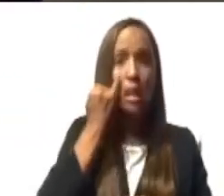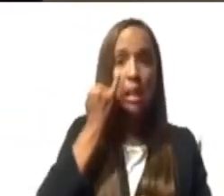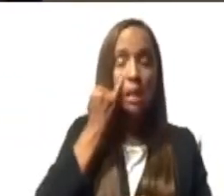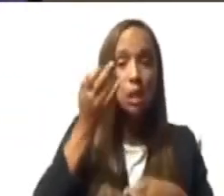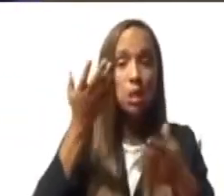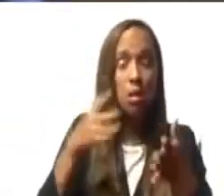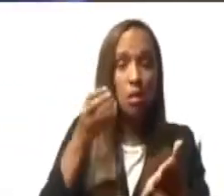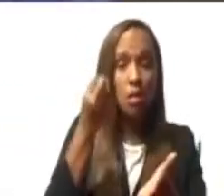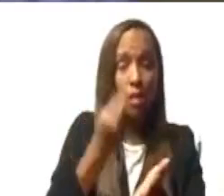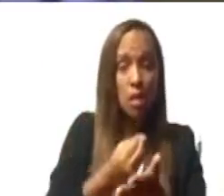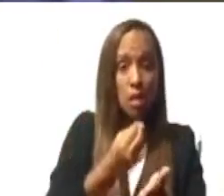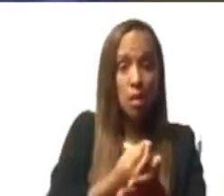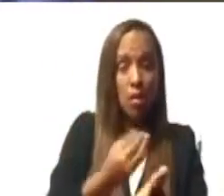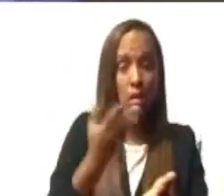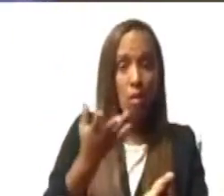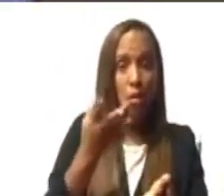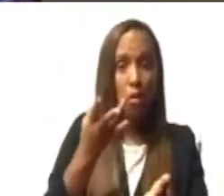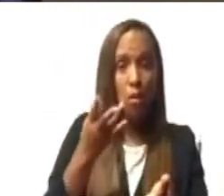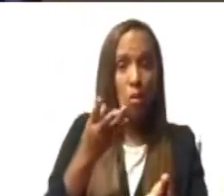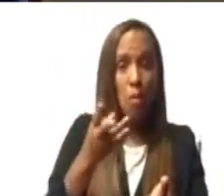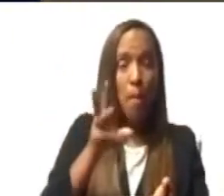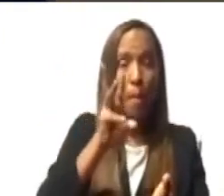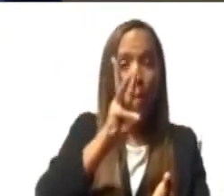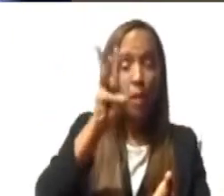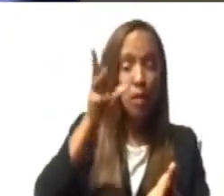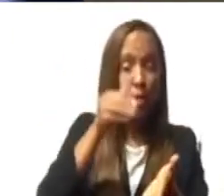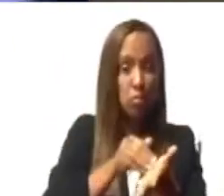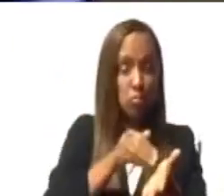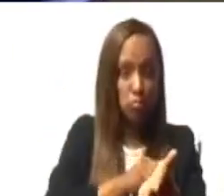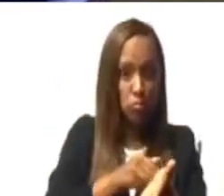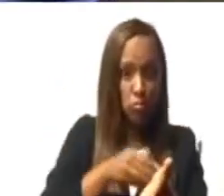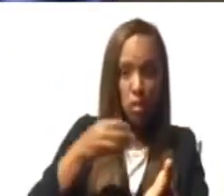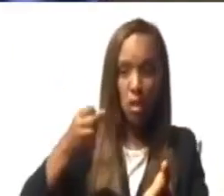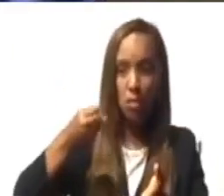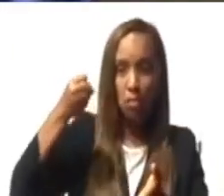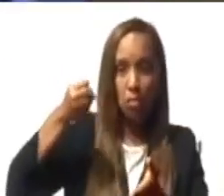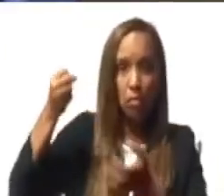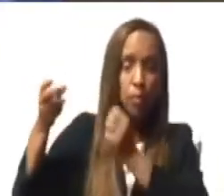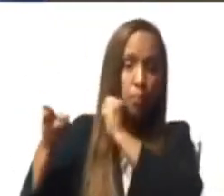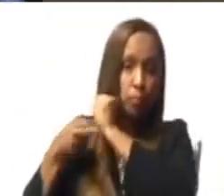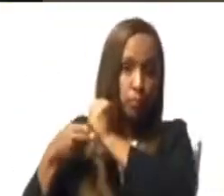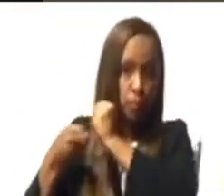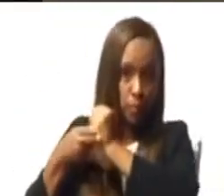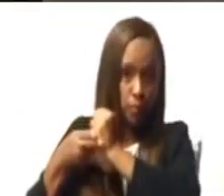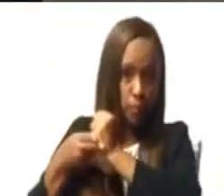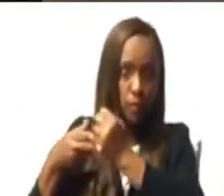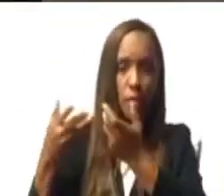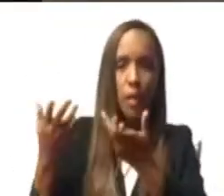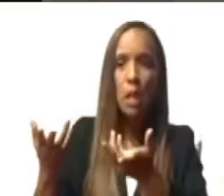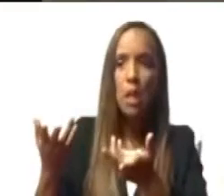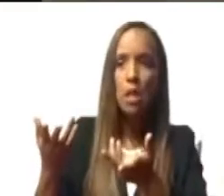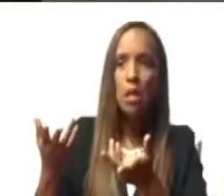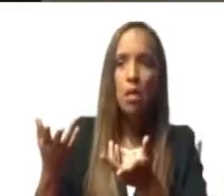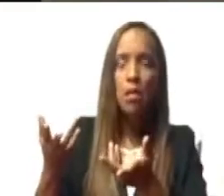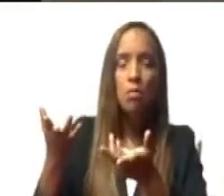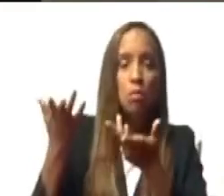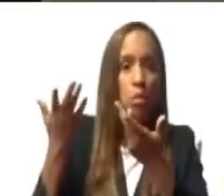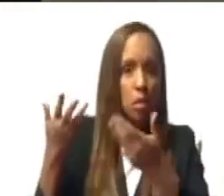si hay 25 mil millones y se van a recaudar 10 mil millones más de la amnistía, ¿cuál es la